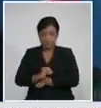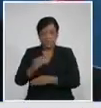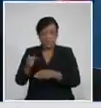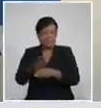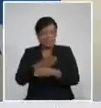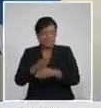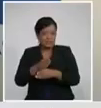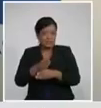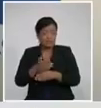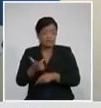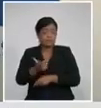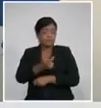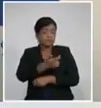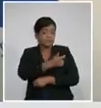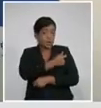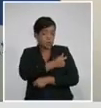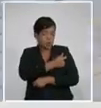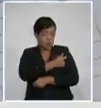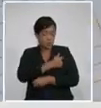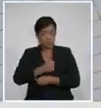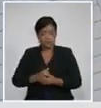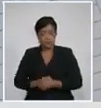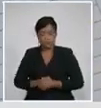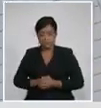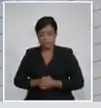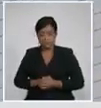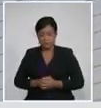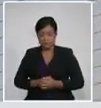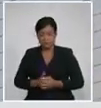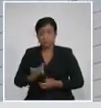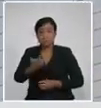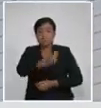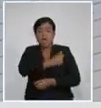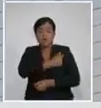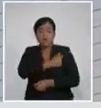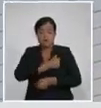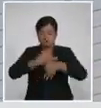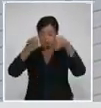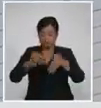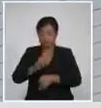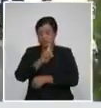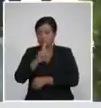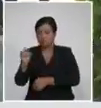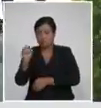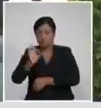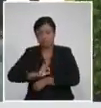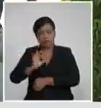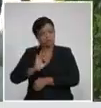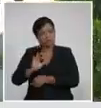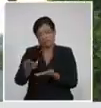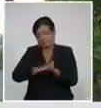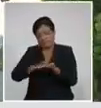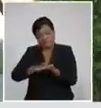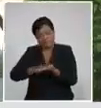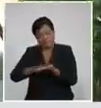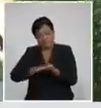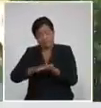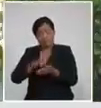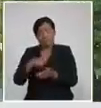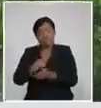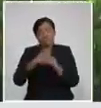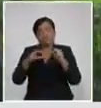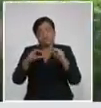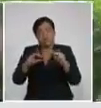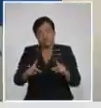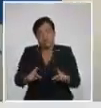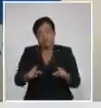una vacuna, ninguna vacuna tiene una protección del 100%. Y por eso insistimos tanto en que no se deben